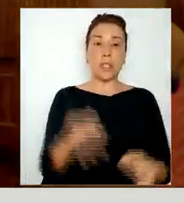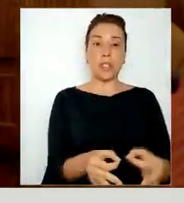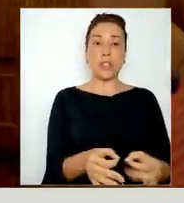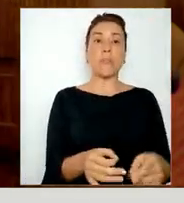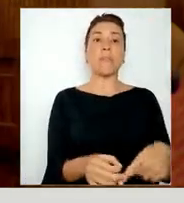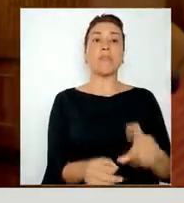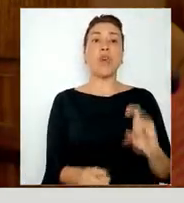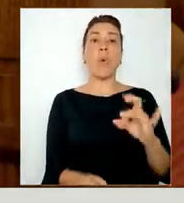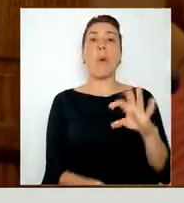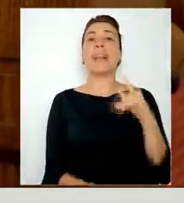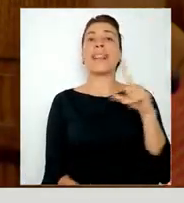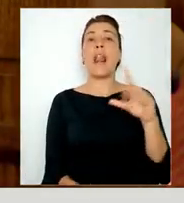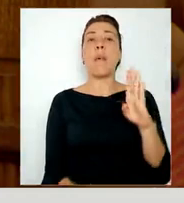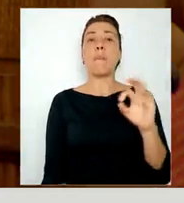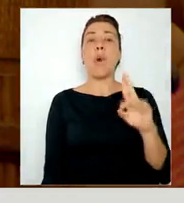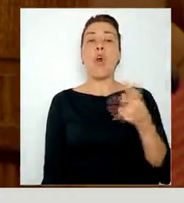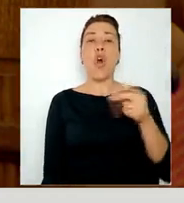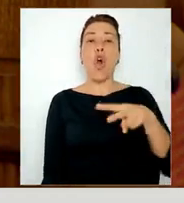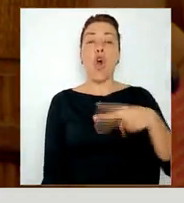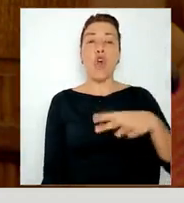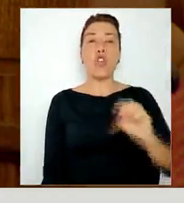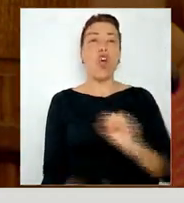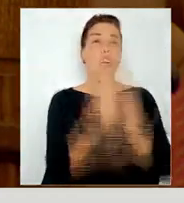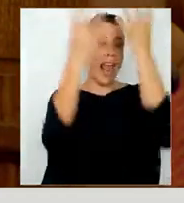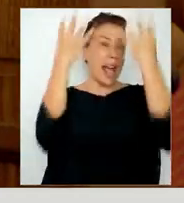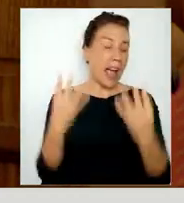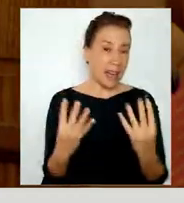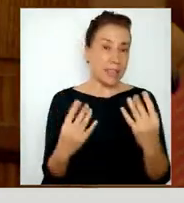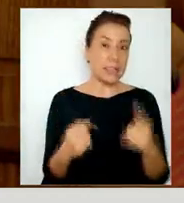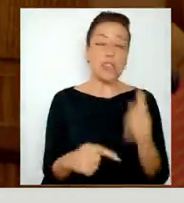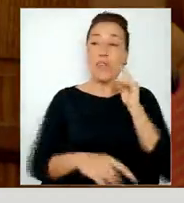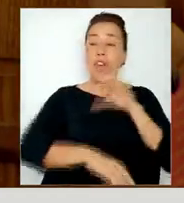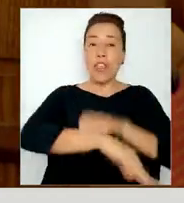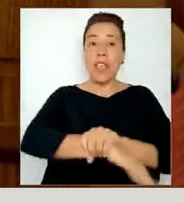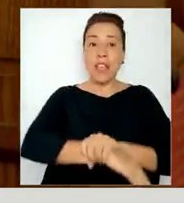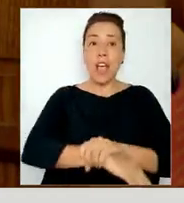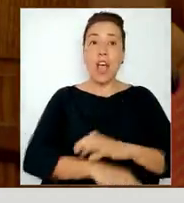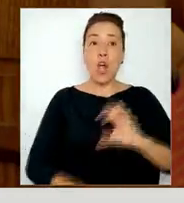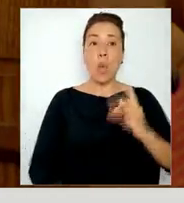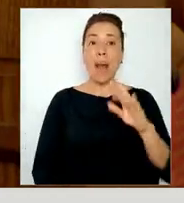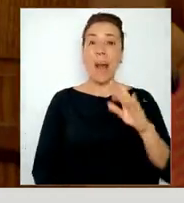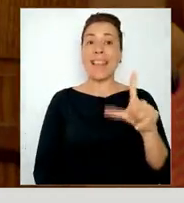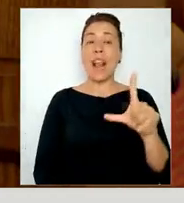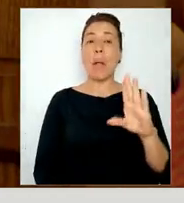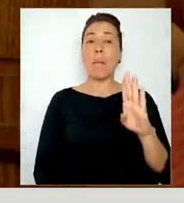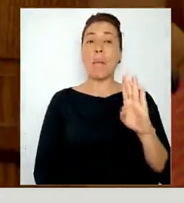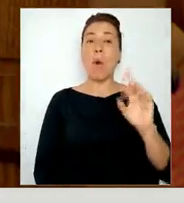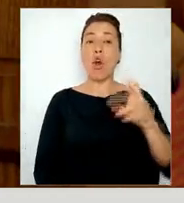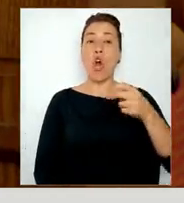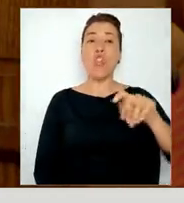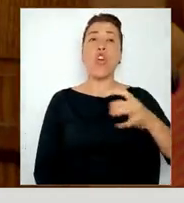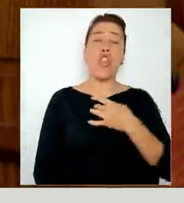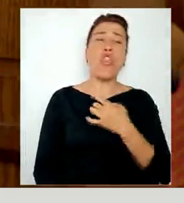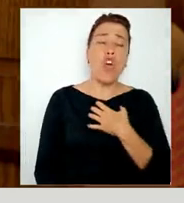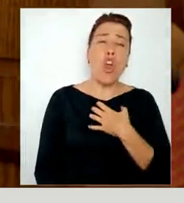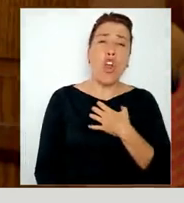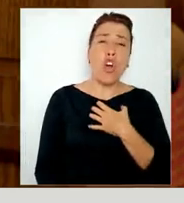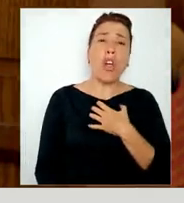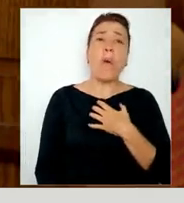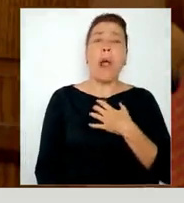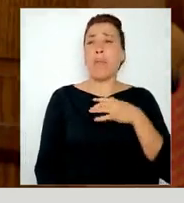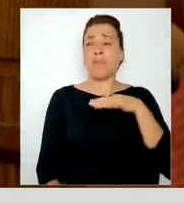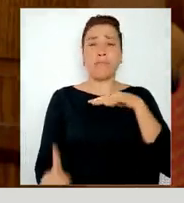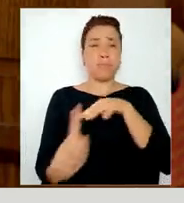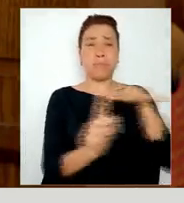penitenciaría de la cárcel de budín mientras estuvo detenido en el cuartel borgoño en medio del dolor y la crudeza de los crímenes lesa humanidad Hugo